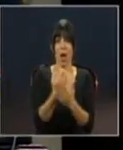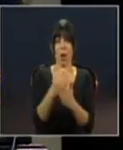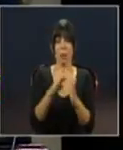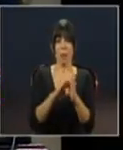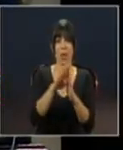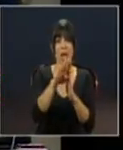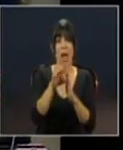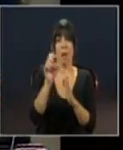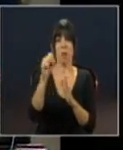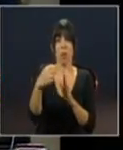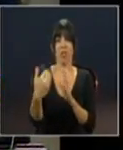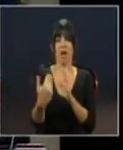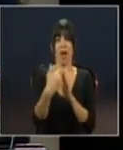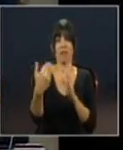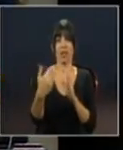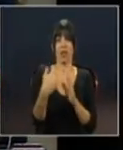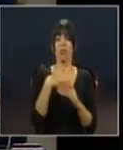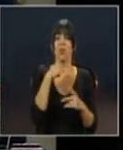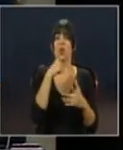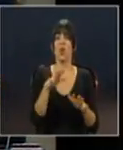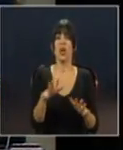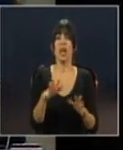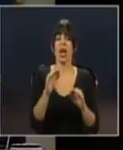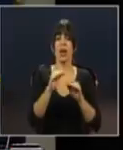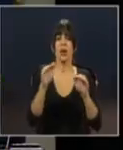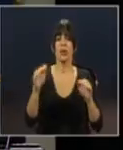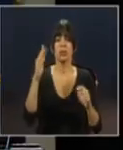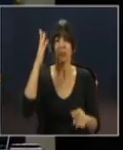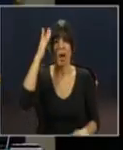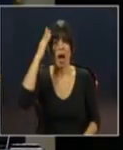Y esto lo digo sin deseo de alarmar, ni